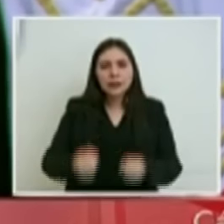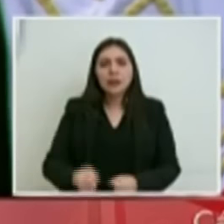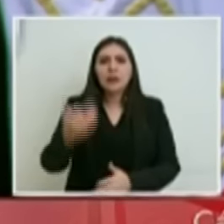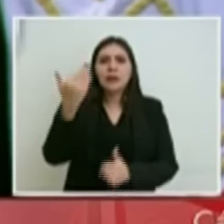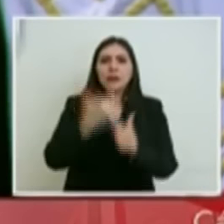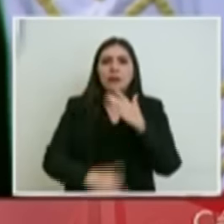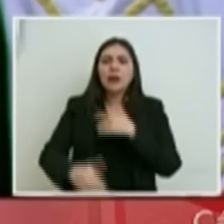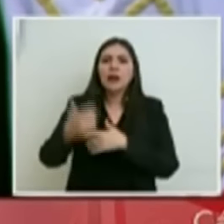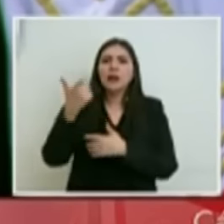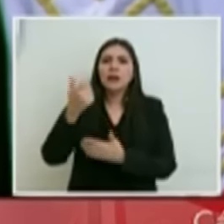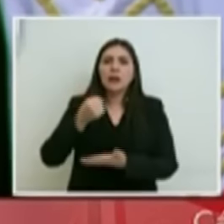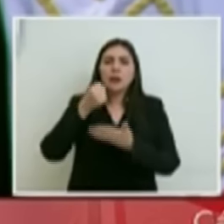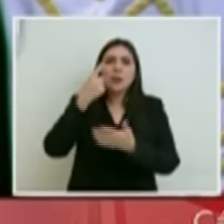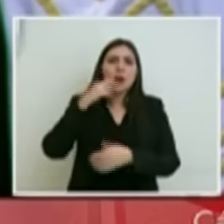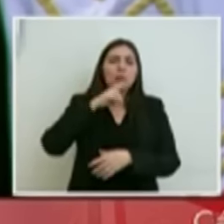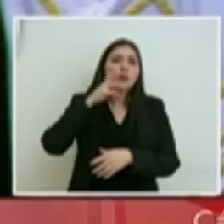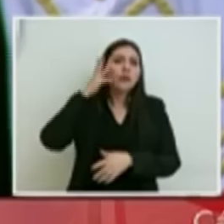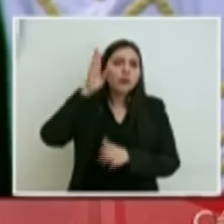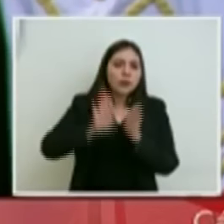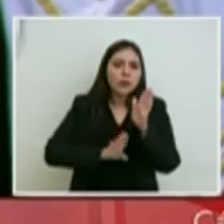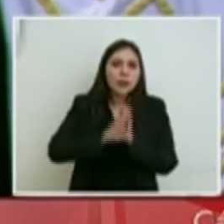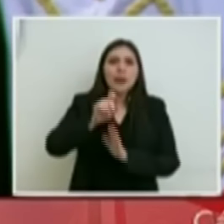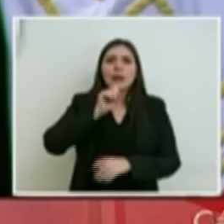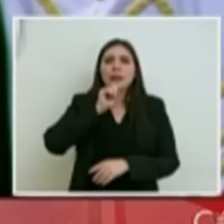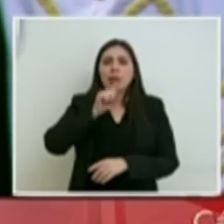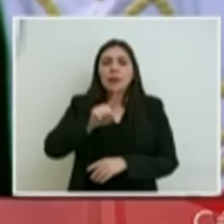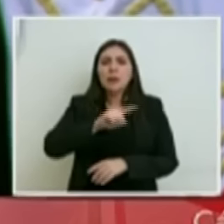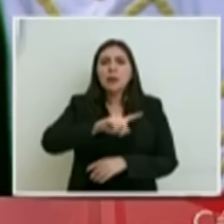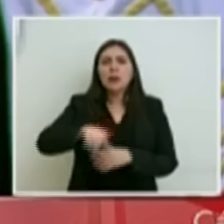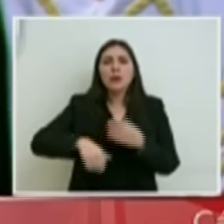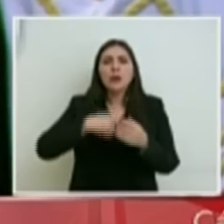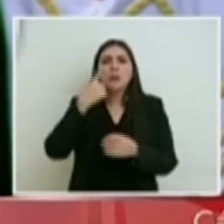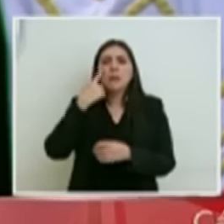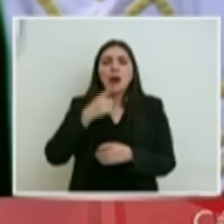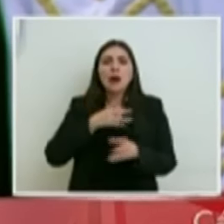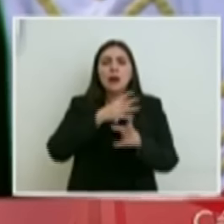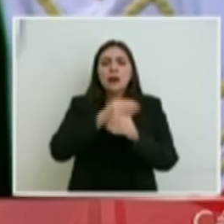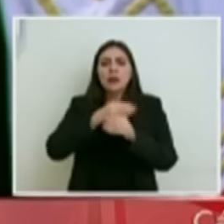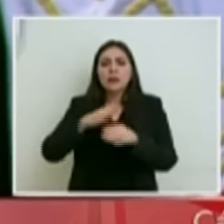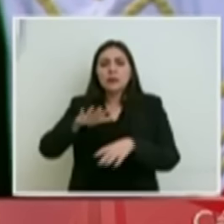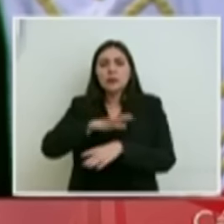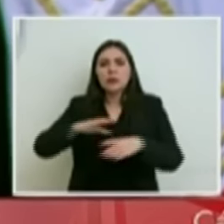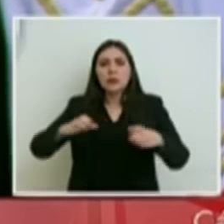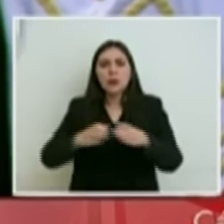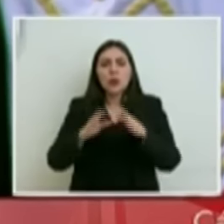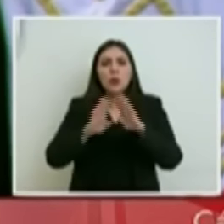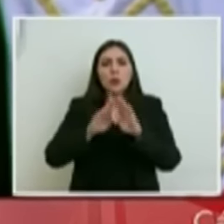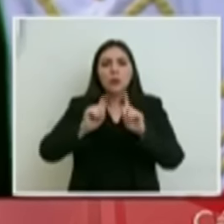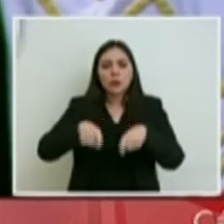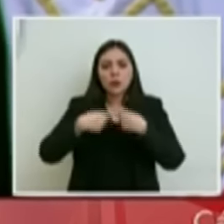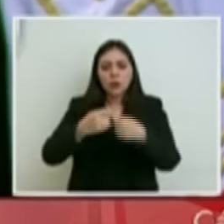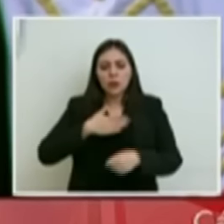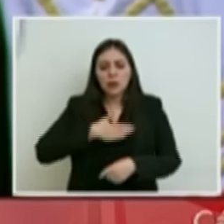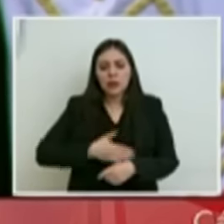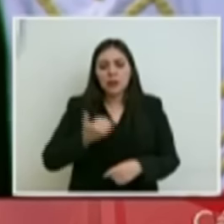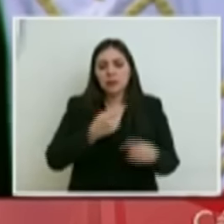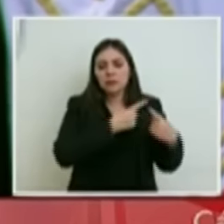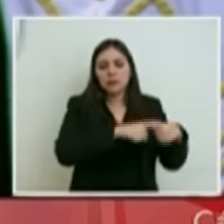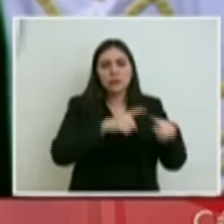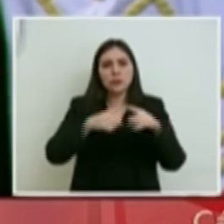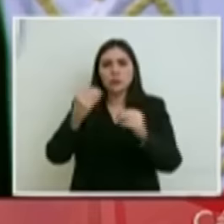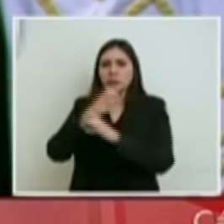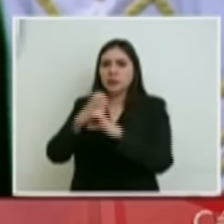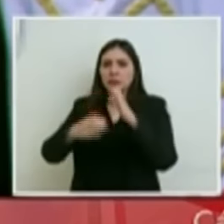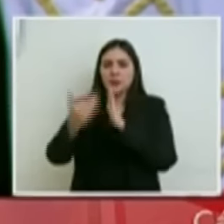falta de recursos para el desarrollo, para mejorar nuestro sistema de procuración y administración de justicia y muchos otros